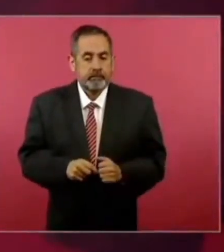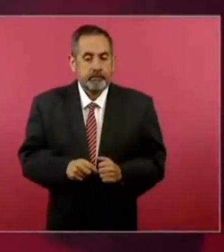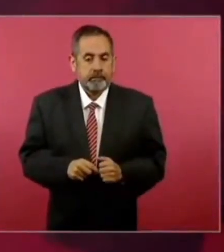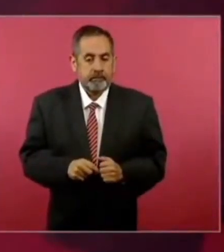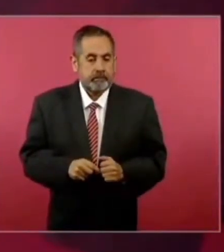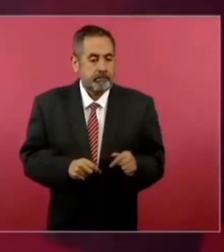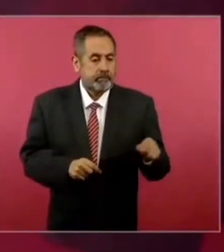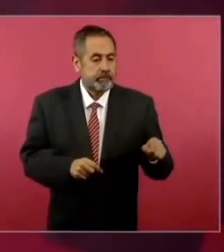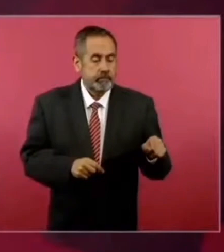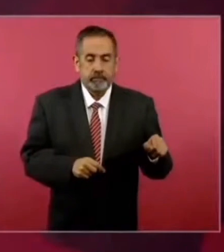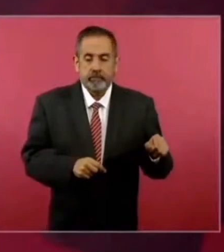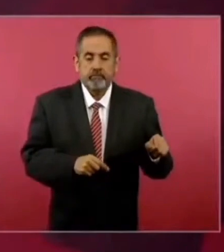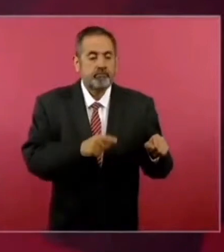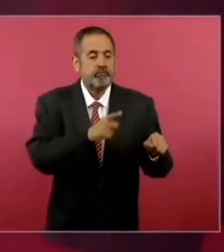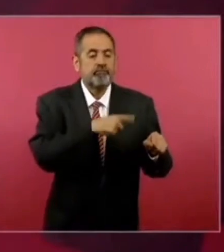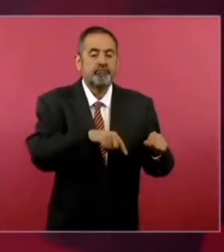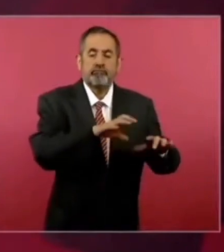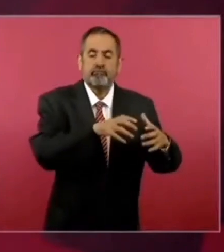sus matices